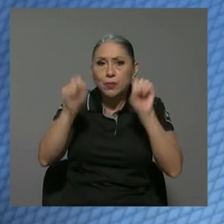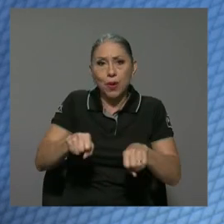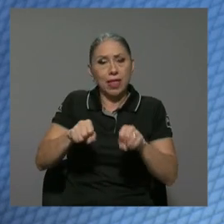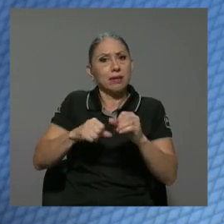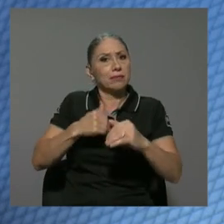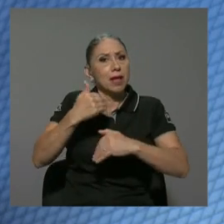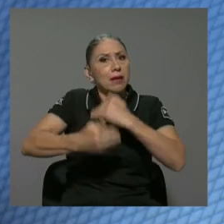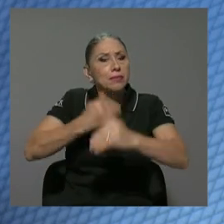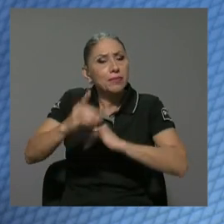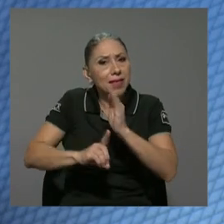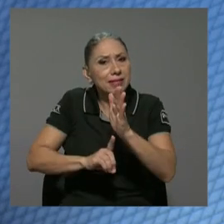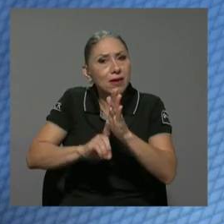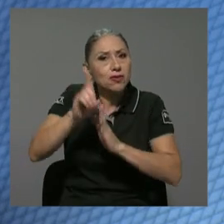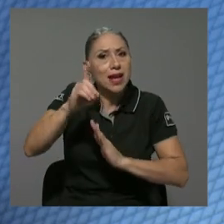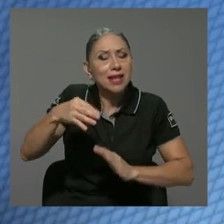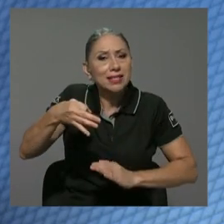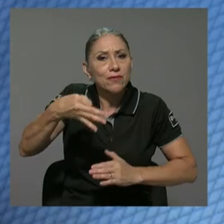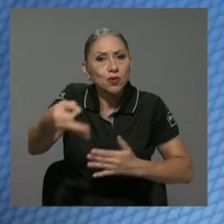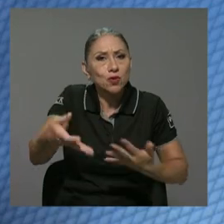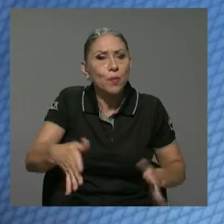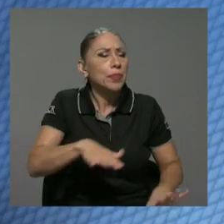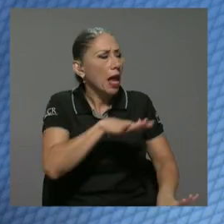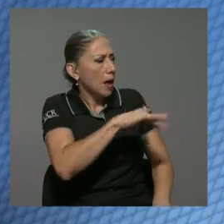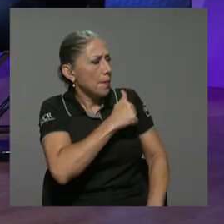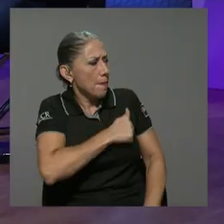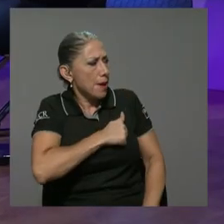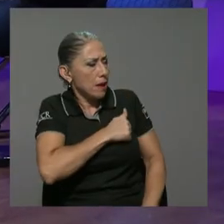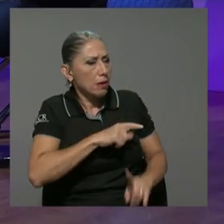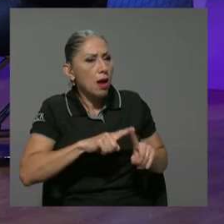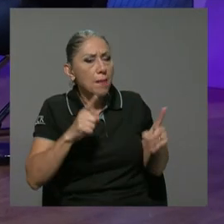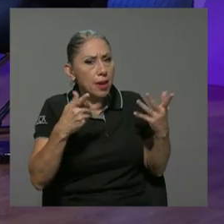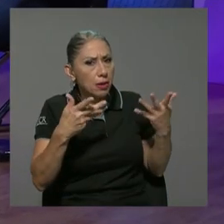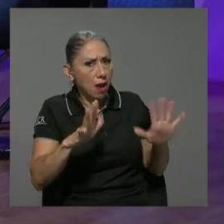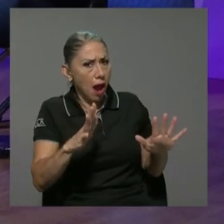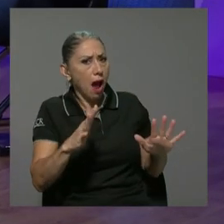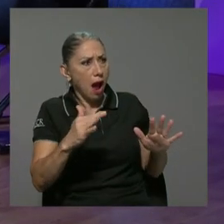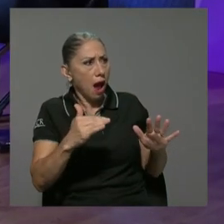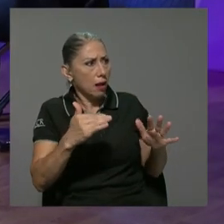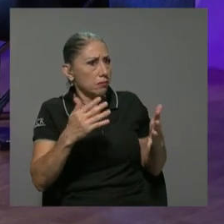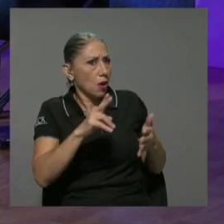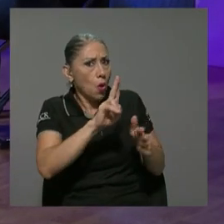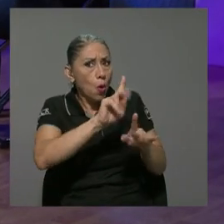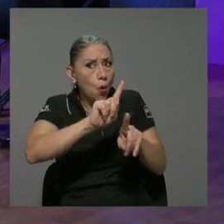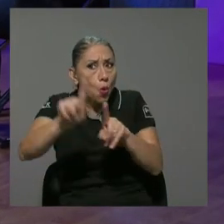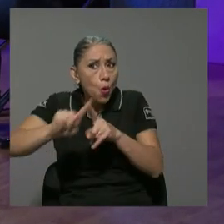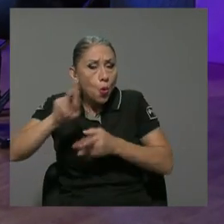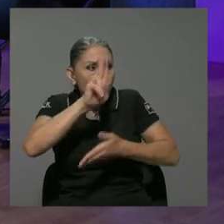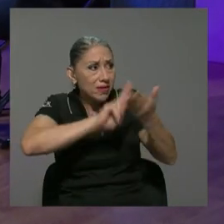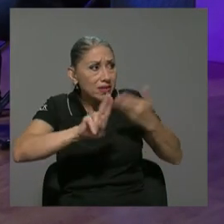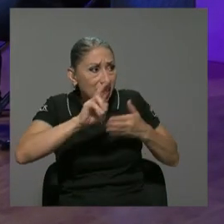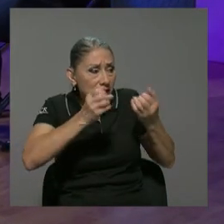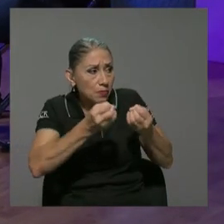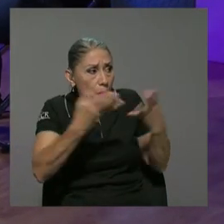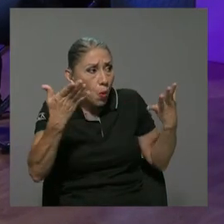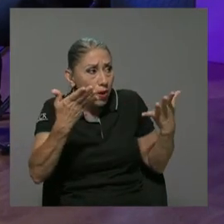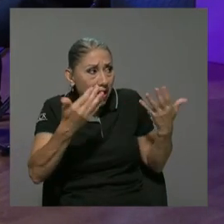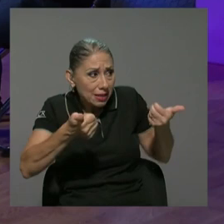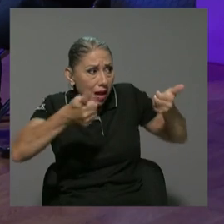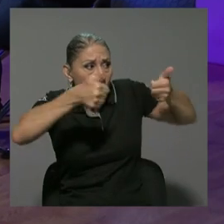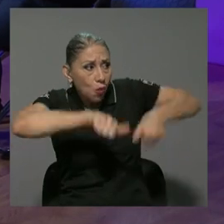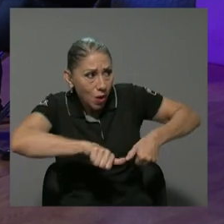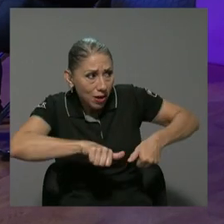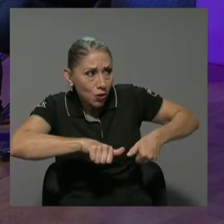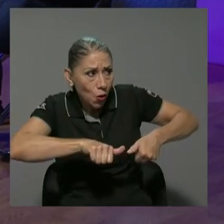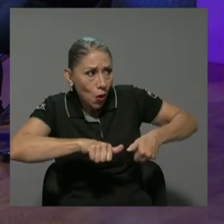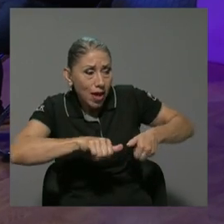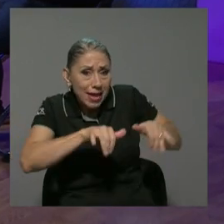este futuro que esperábamos. Doña Carmela, pero existe, digamos, un acuerdo entre universidades públicas en cerrar filas este año para que no